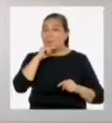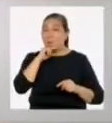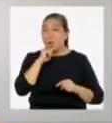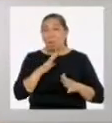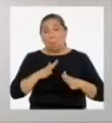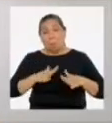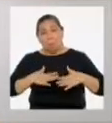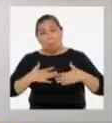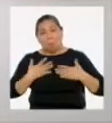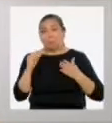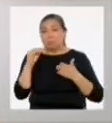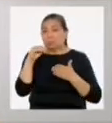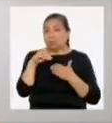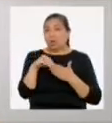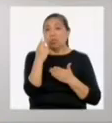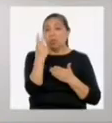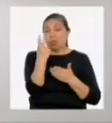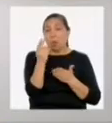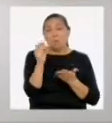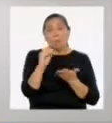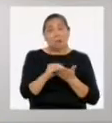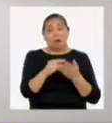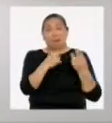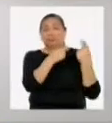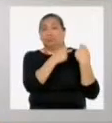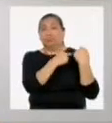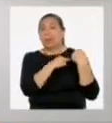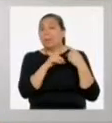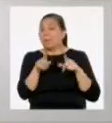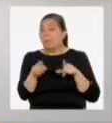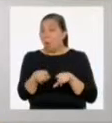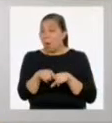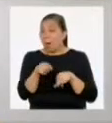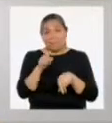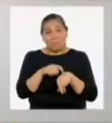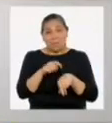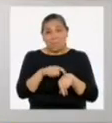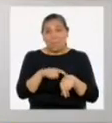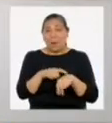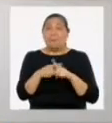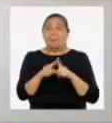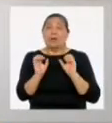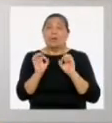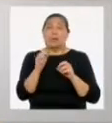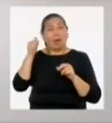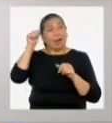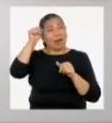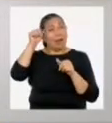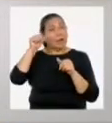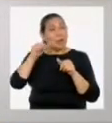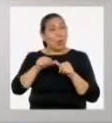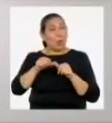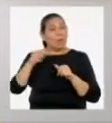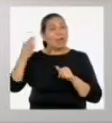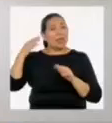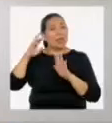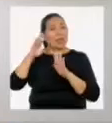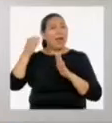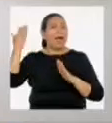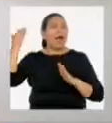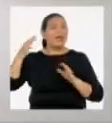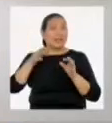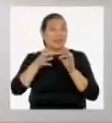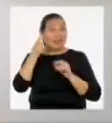mujeres podrían cumplir dos o más roles al mismo tiempo. ¿Qué te parece si recordamos un poco los